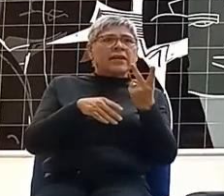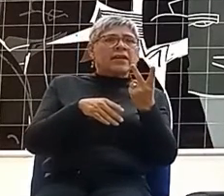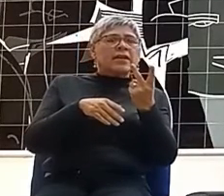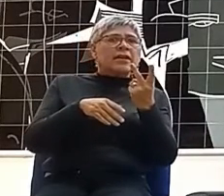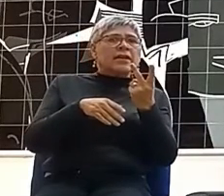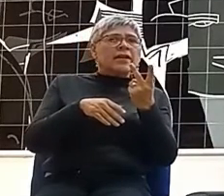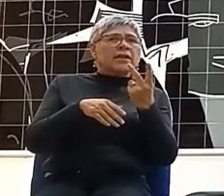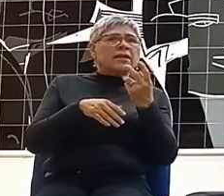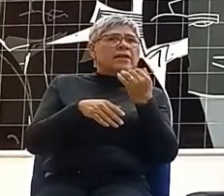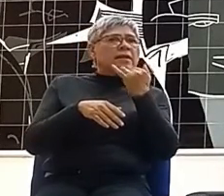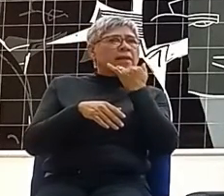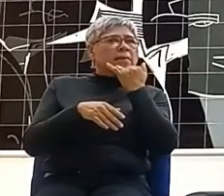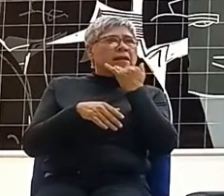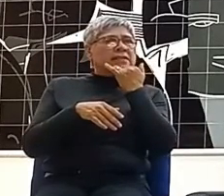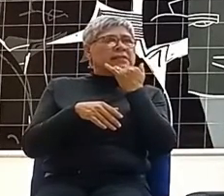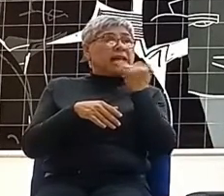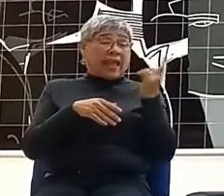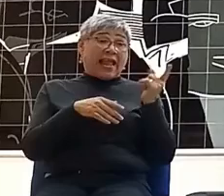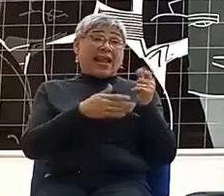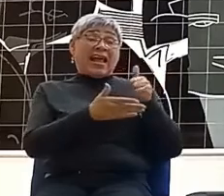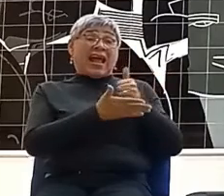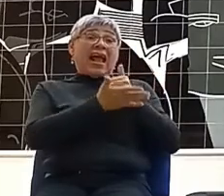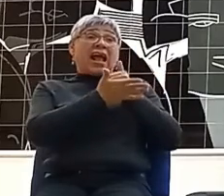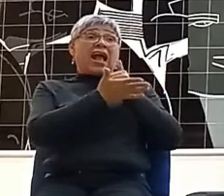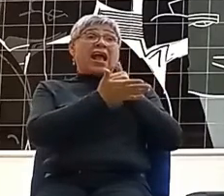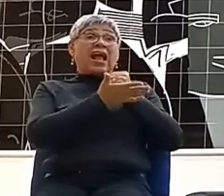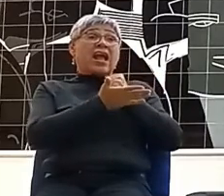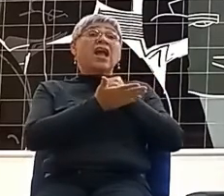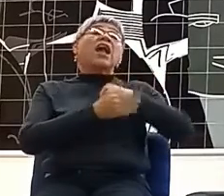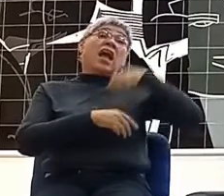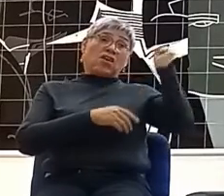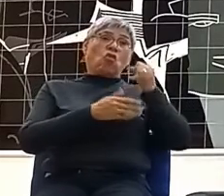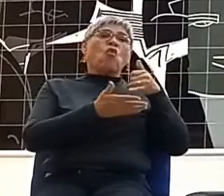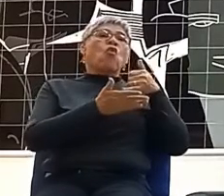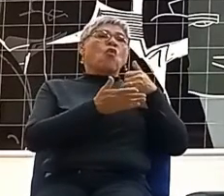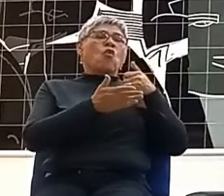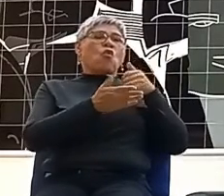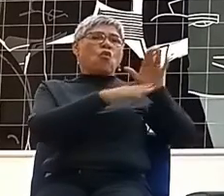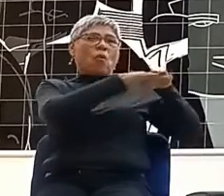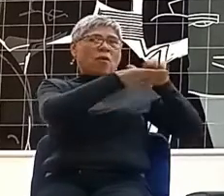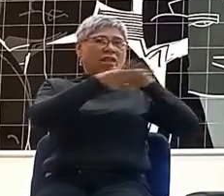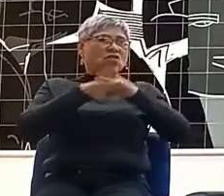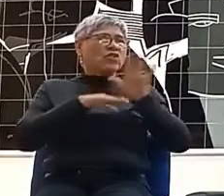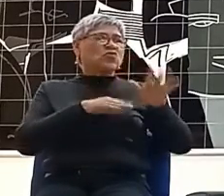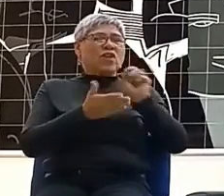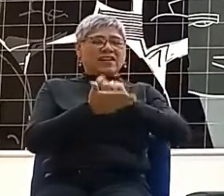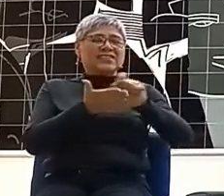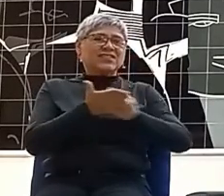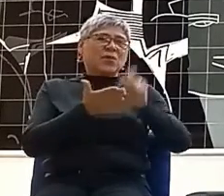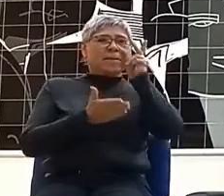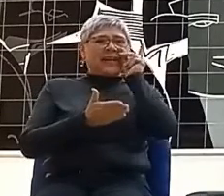el cual ganó una convocatoria de la colección de escritores pereiranos, y el último libro